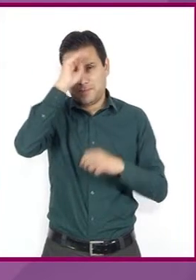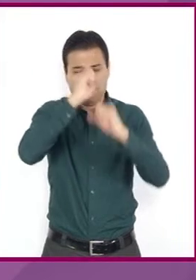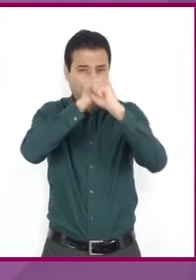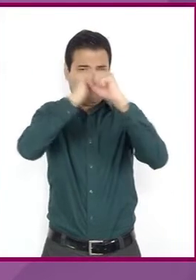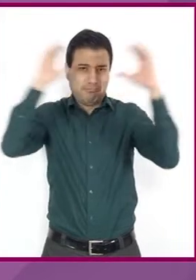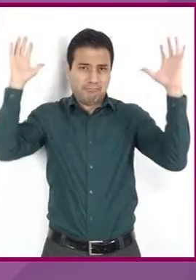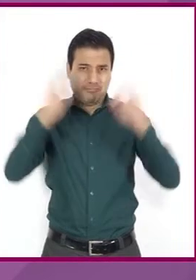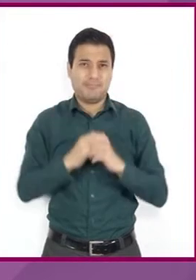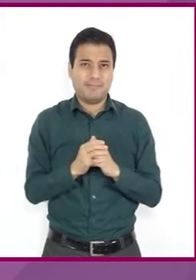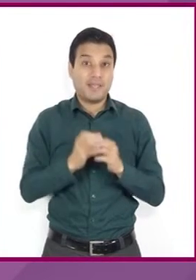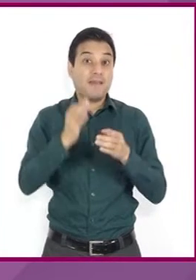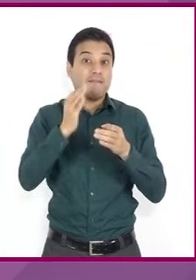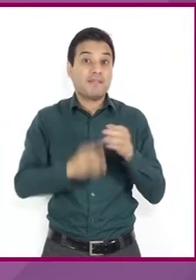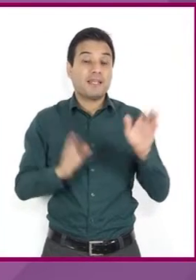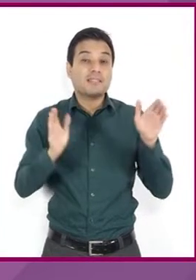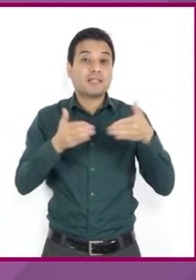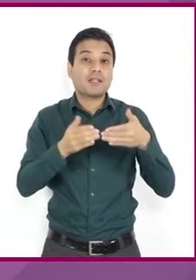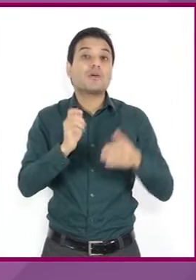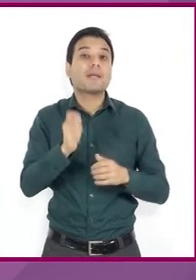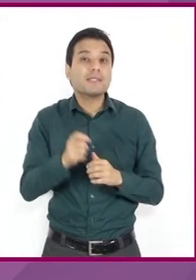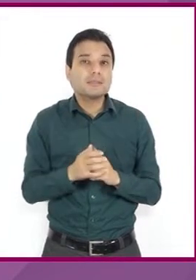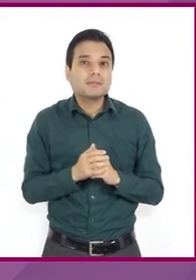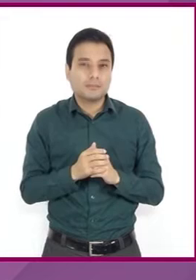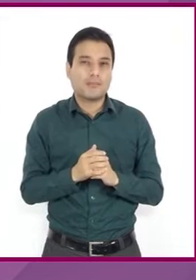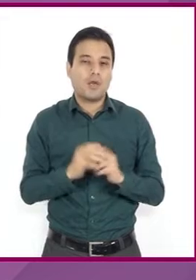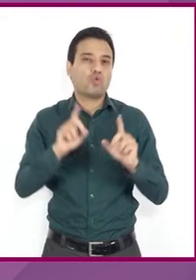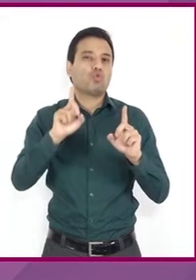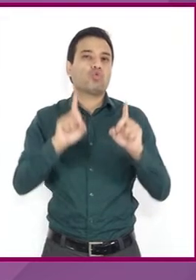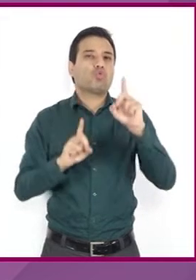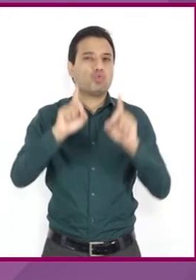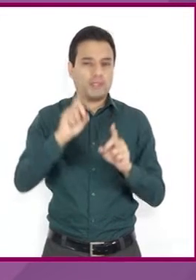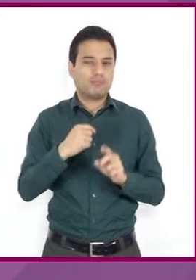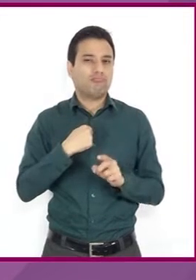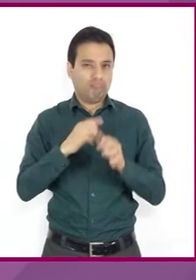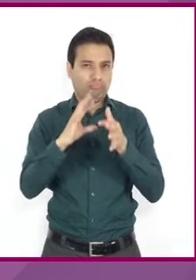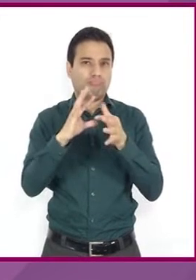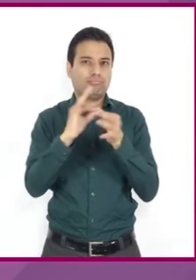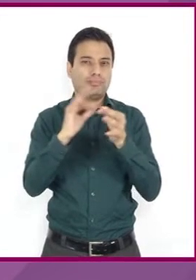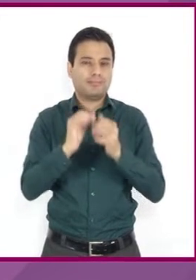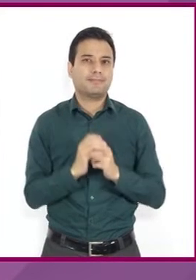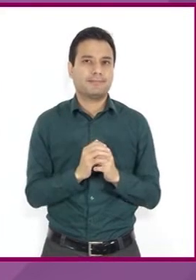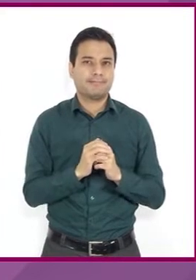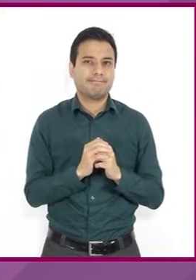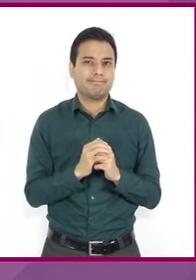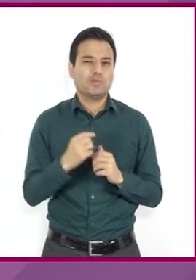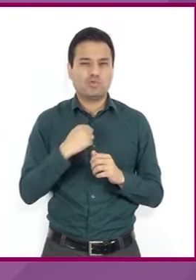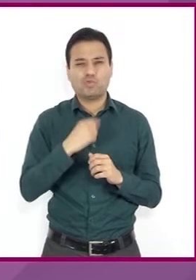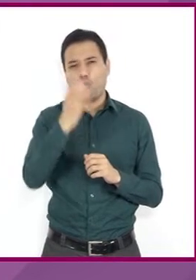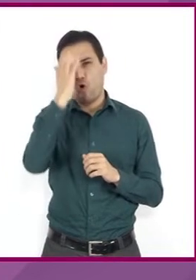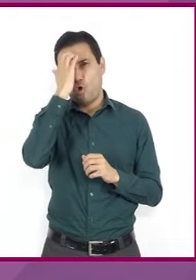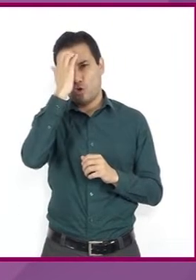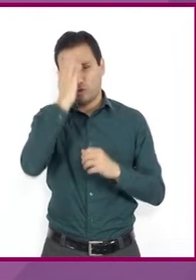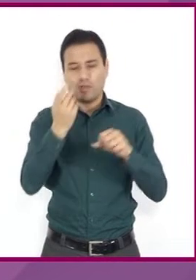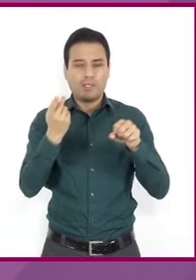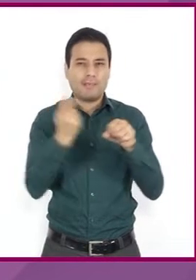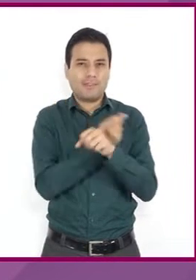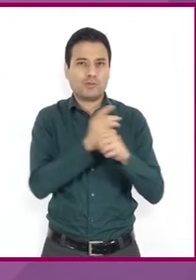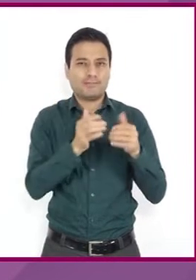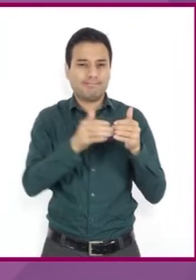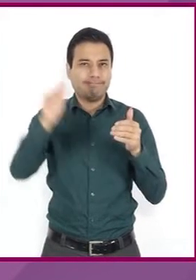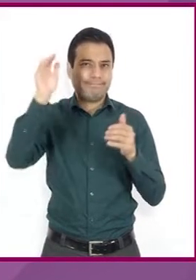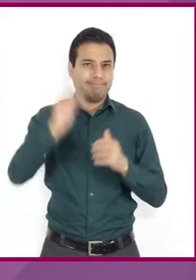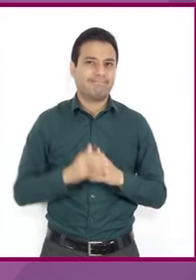el final cerrado, las dudas de la historia se aclaran con el final. Conocemos lo que depara el futuro a los